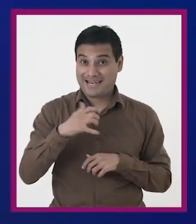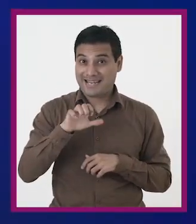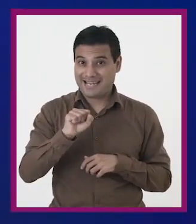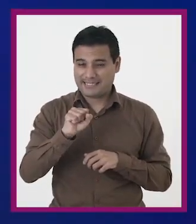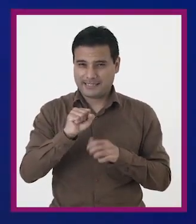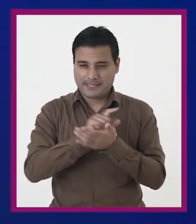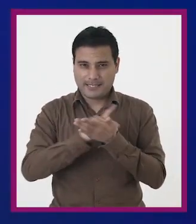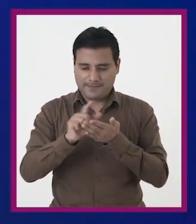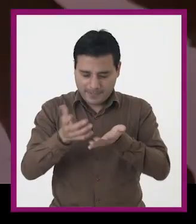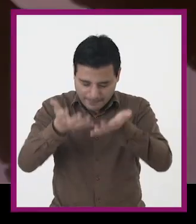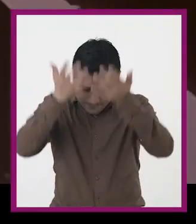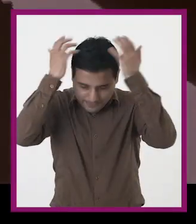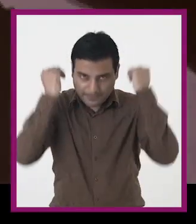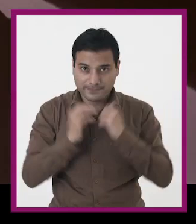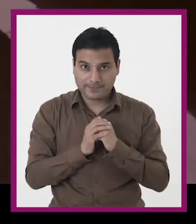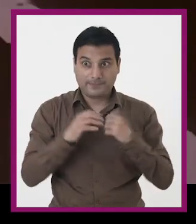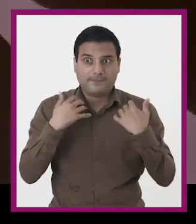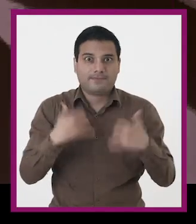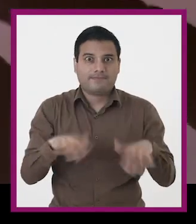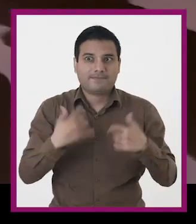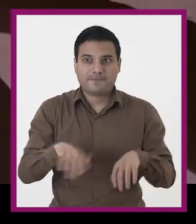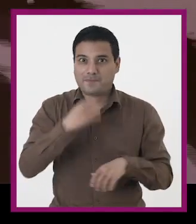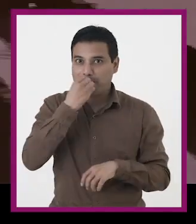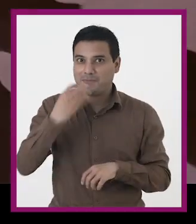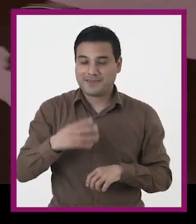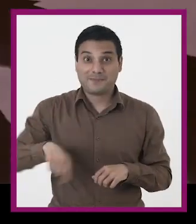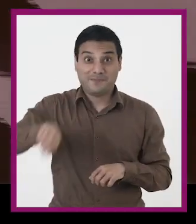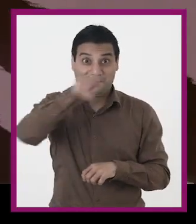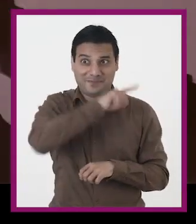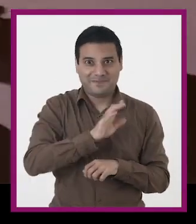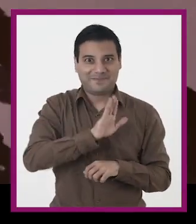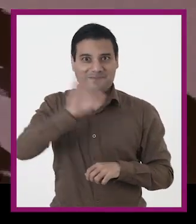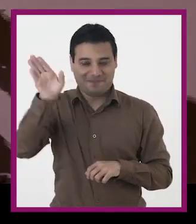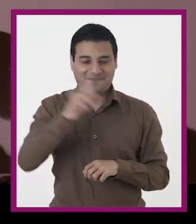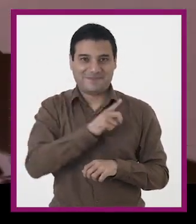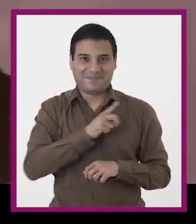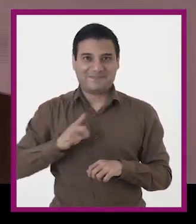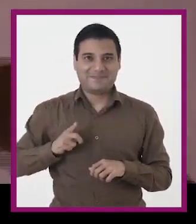puebla nuestro imaginario, nos ronda en sueños y nos espera.